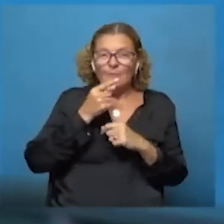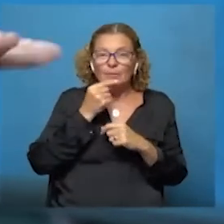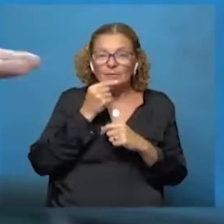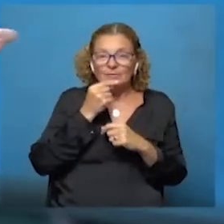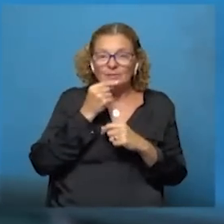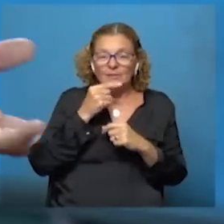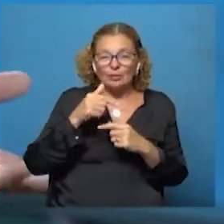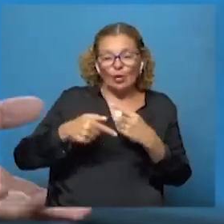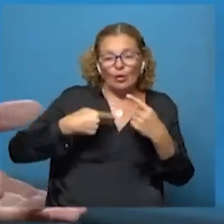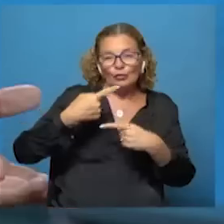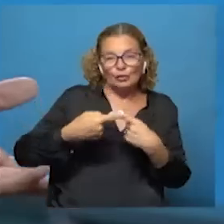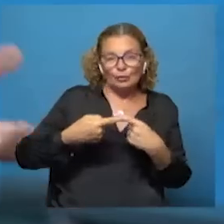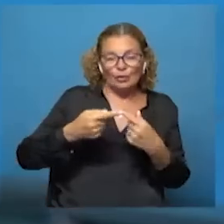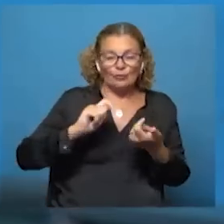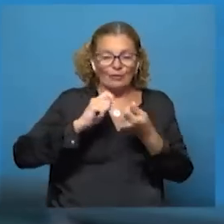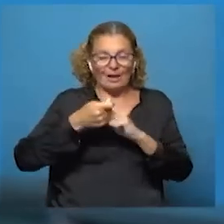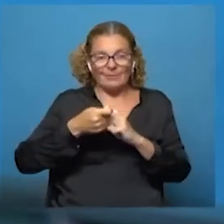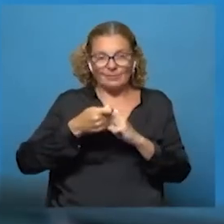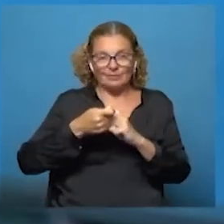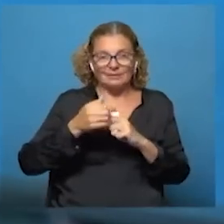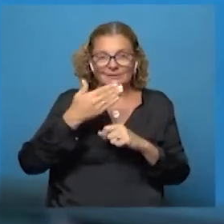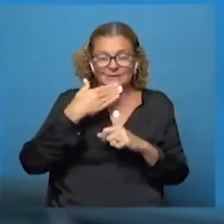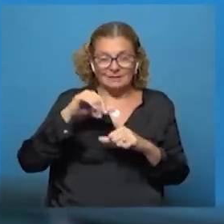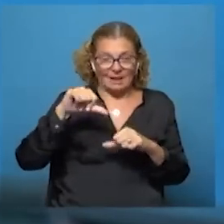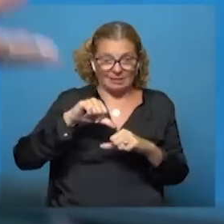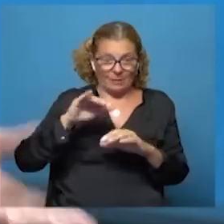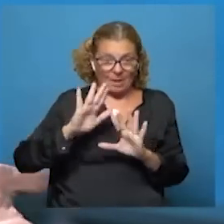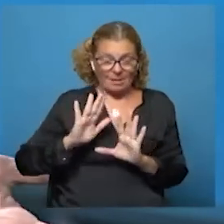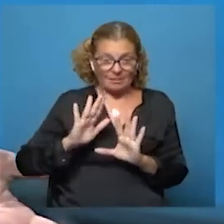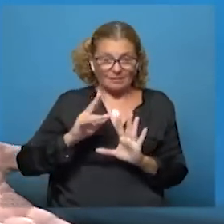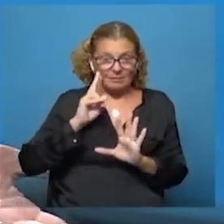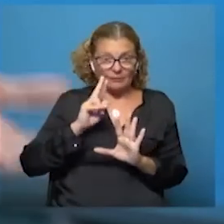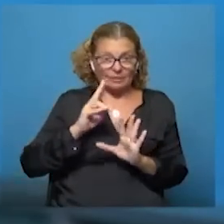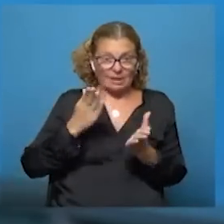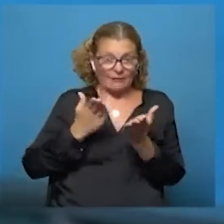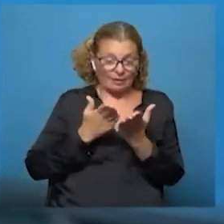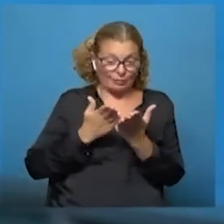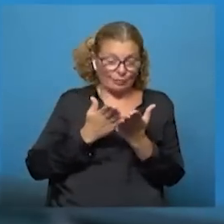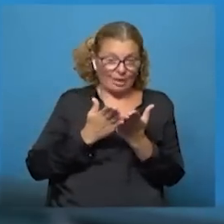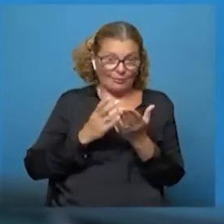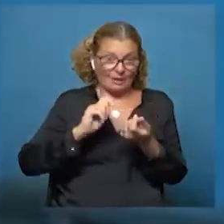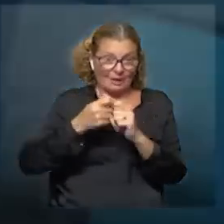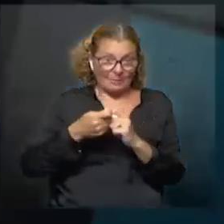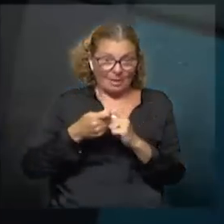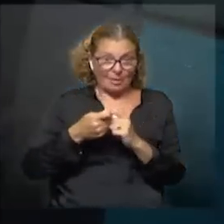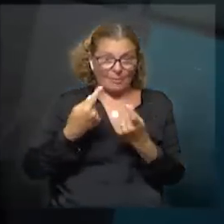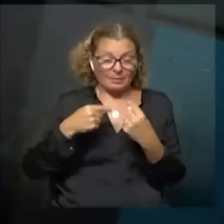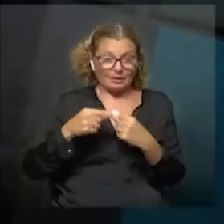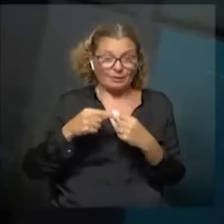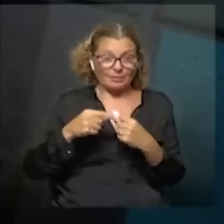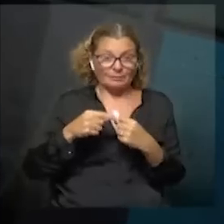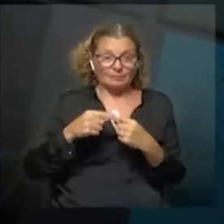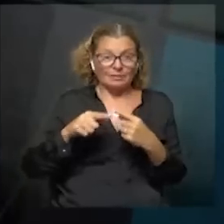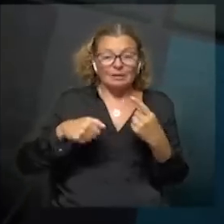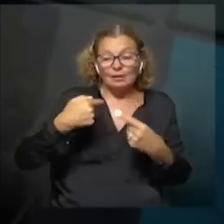eso continúa igual no hubo una modificación si se entendía que estaba mal Se debería haber estudiado y haber modificado Pero automáticamente